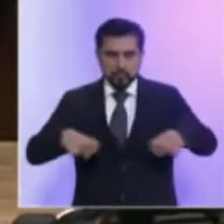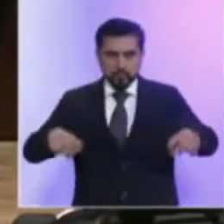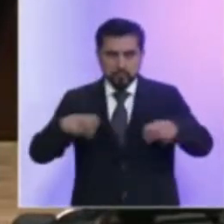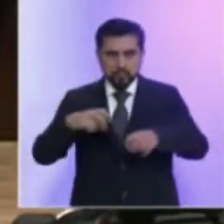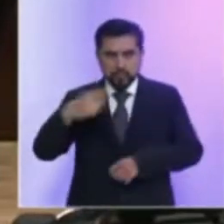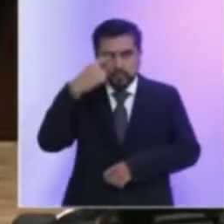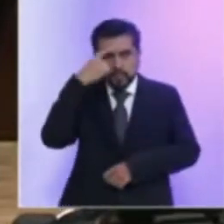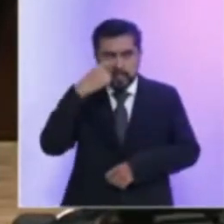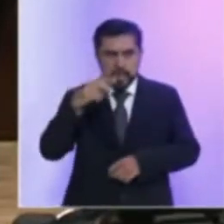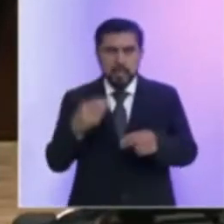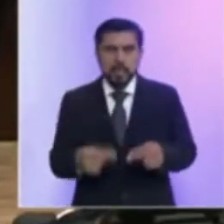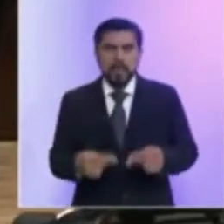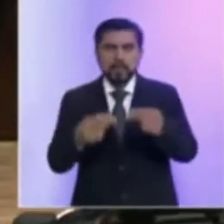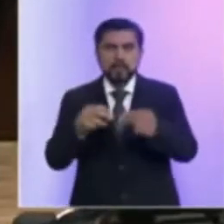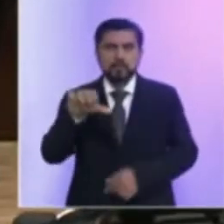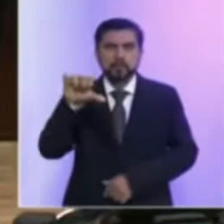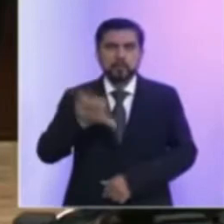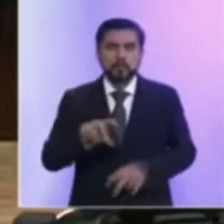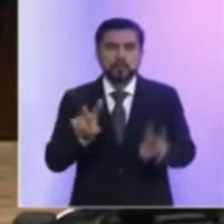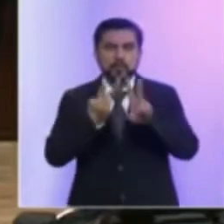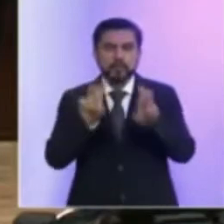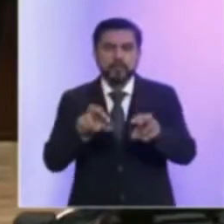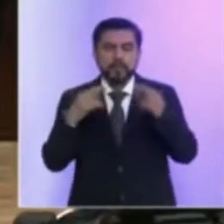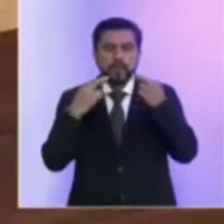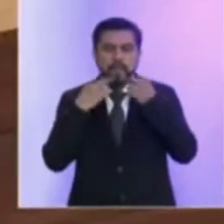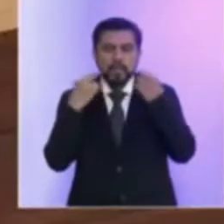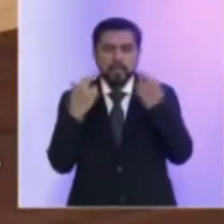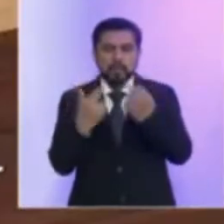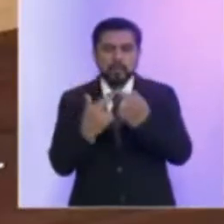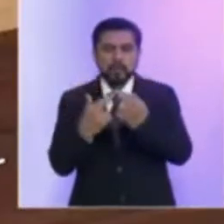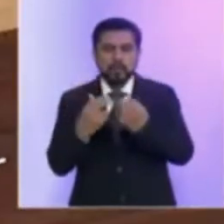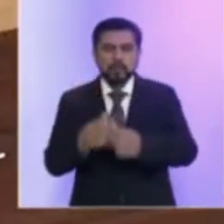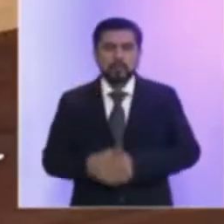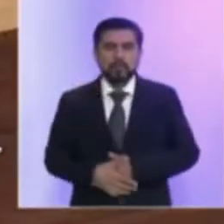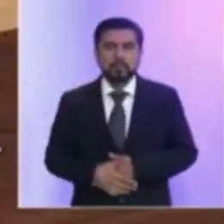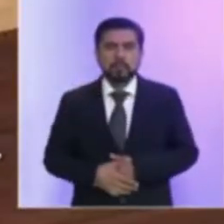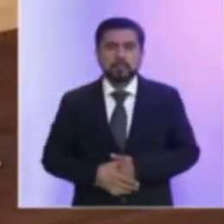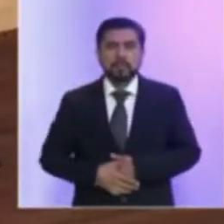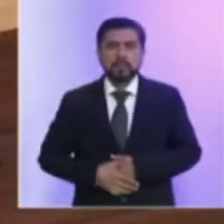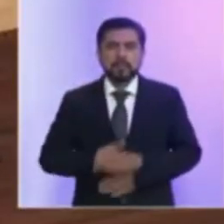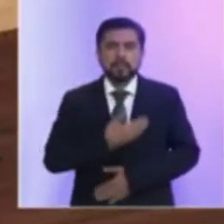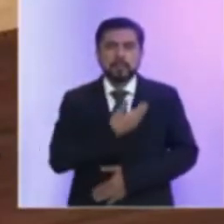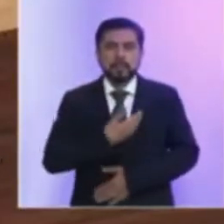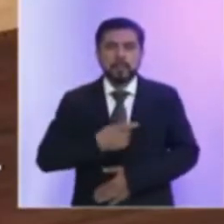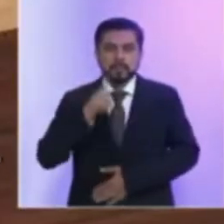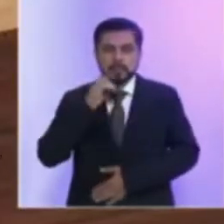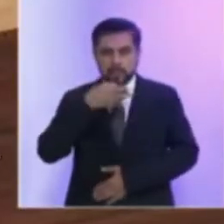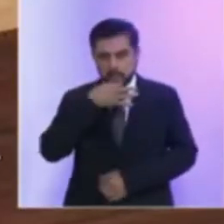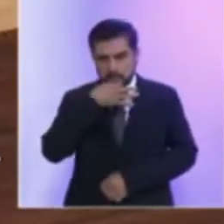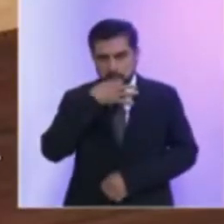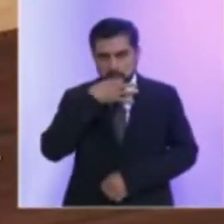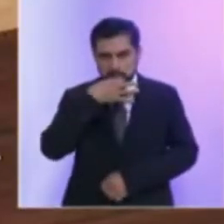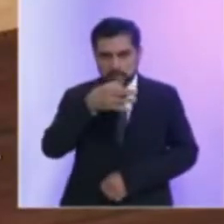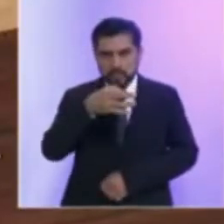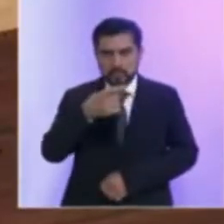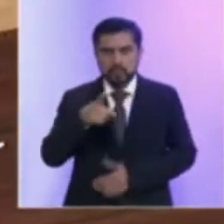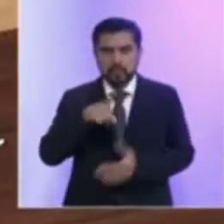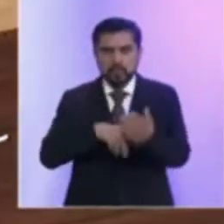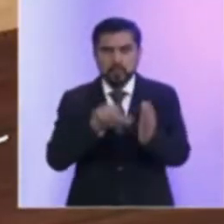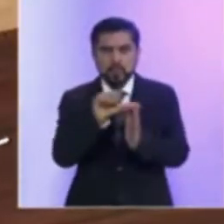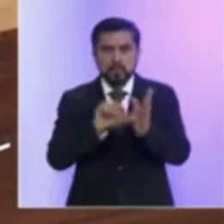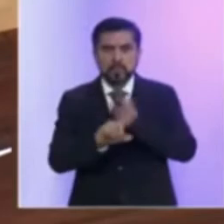el asunto motivo de esta sesión. Magistrada Presidenta, le informo que de conformidad con el